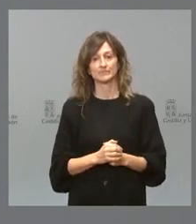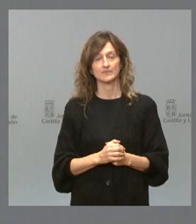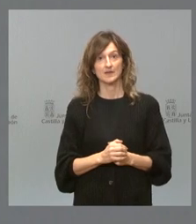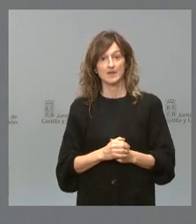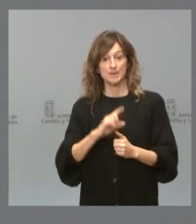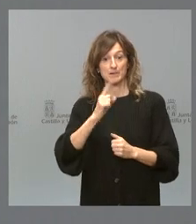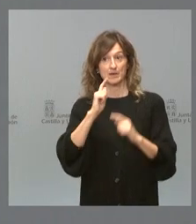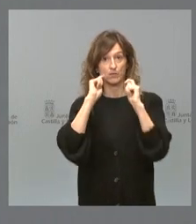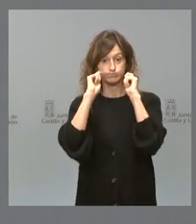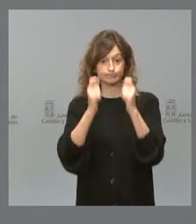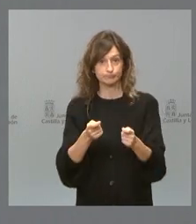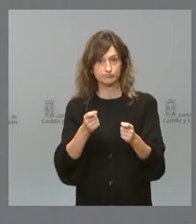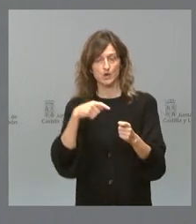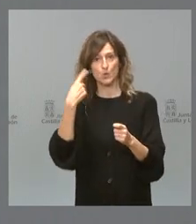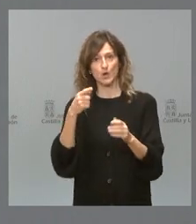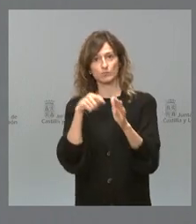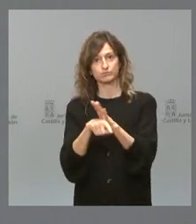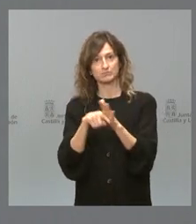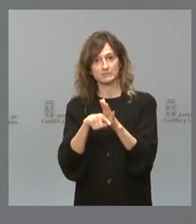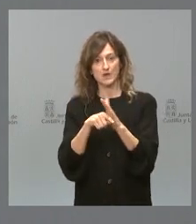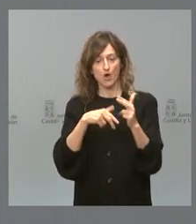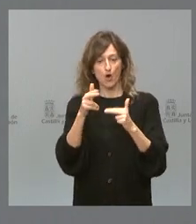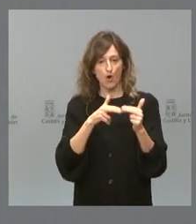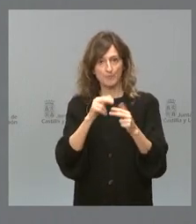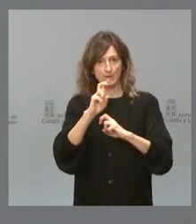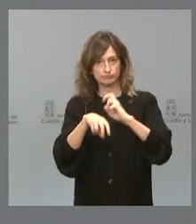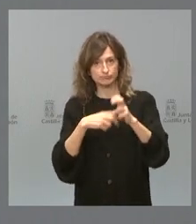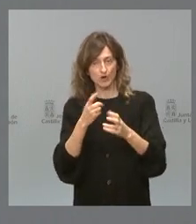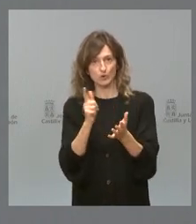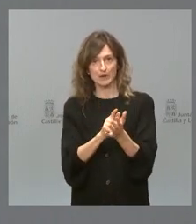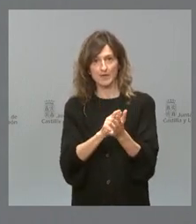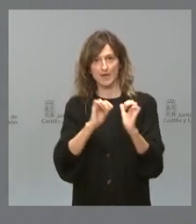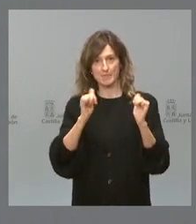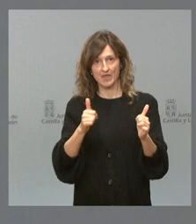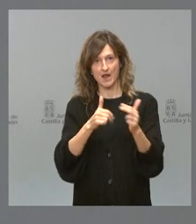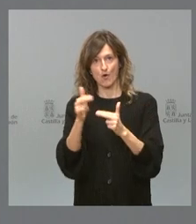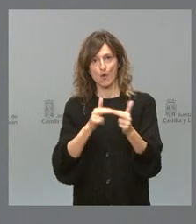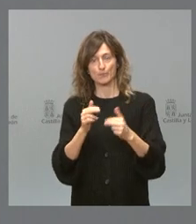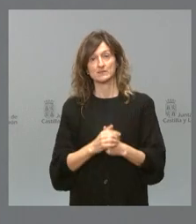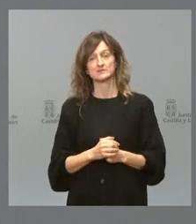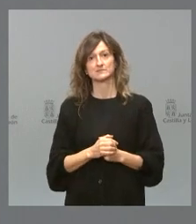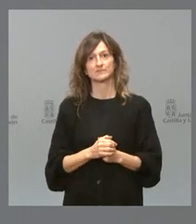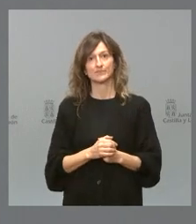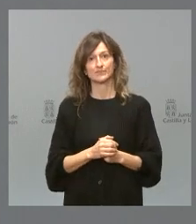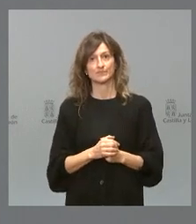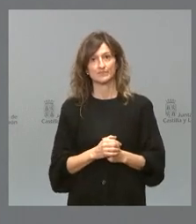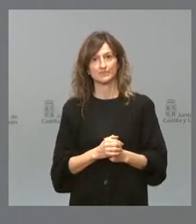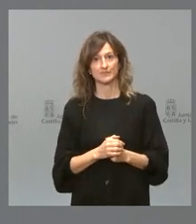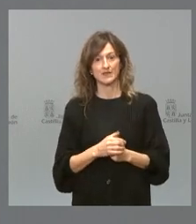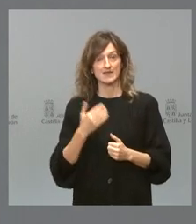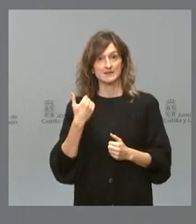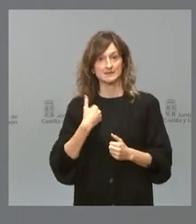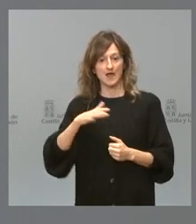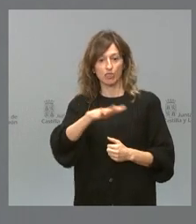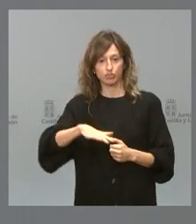la adjudicación pues vienen los trámites de replanteo de obra y comienzo de las obras como les digo ya tenemos la ubicación